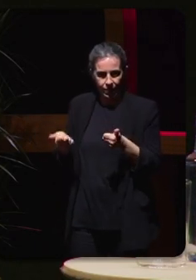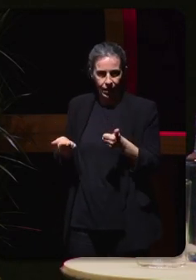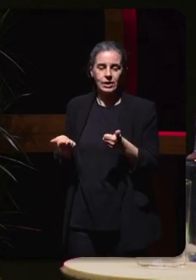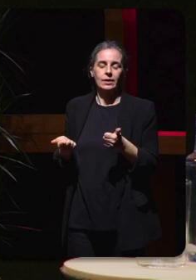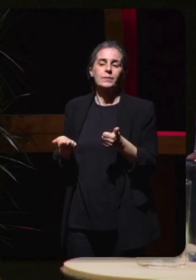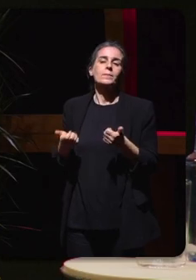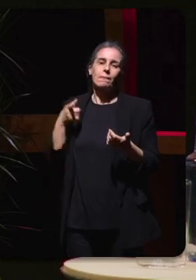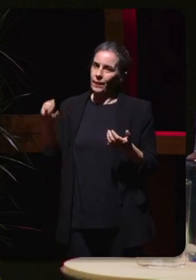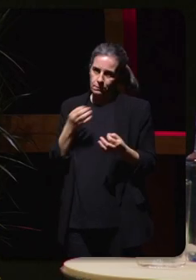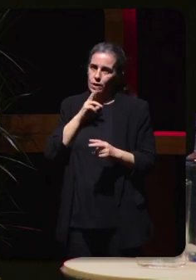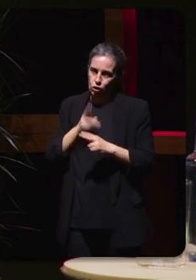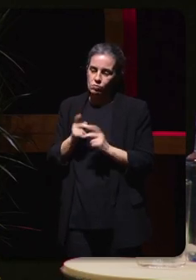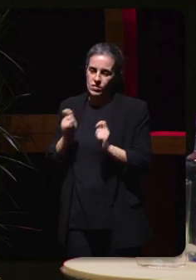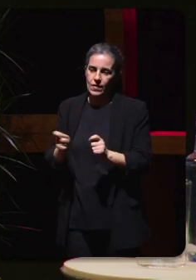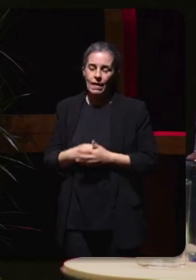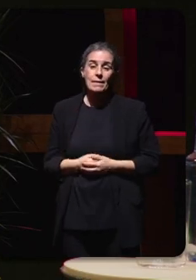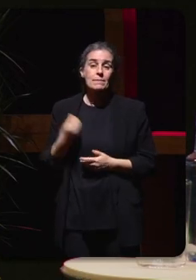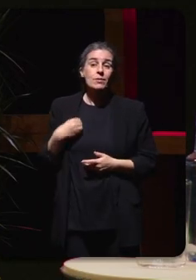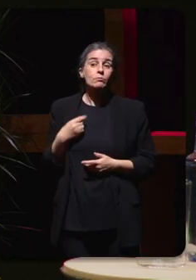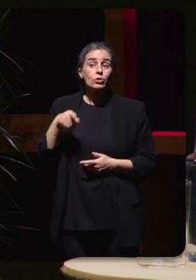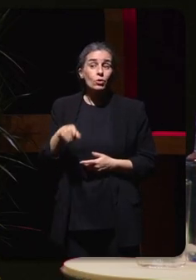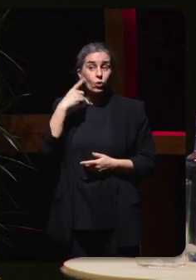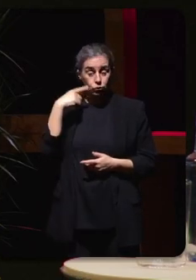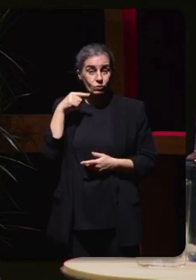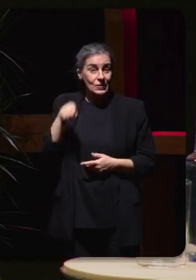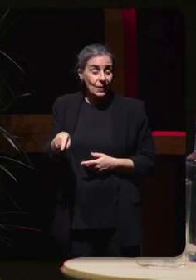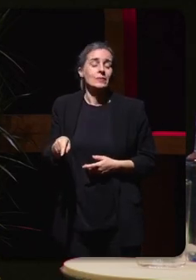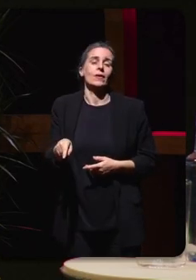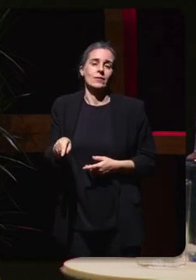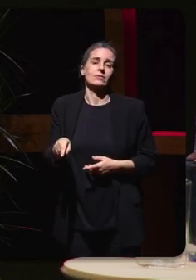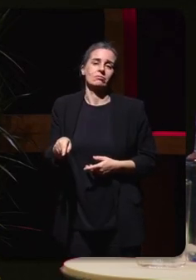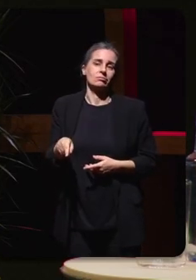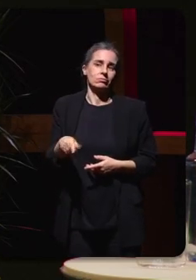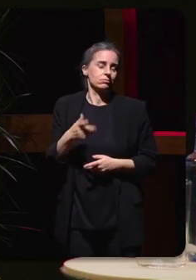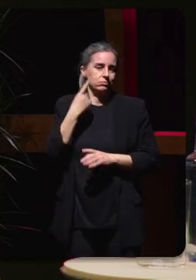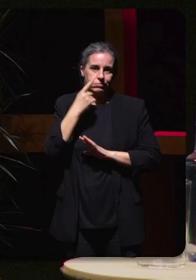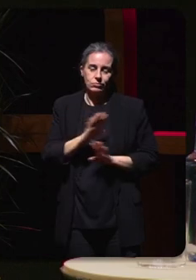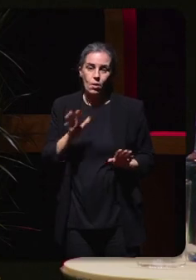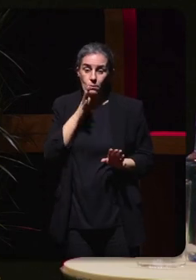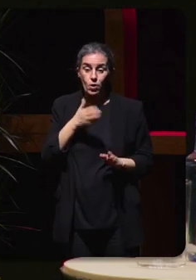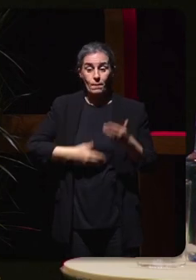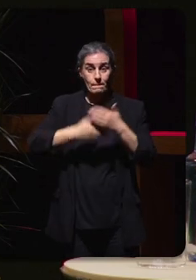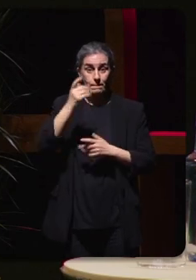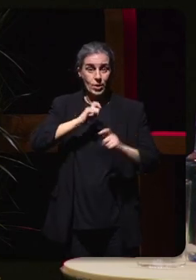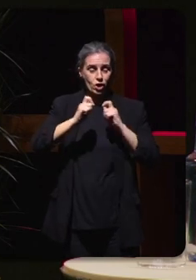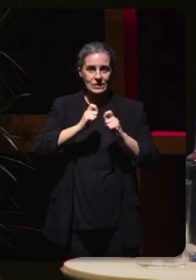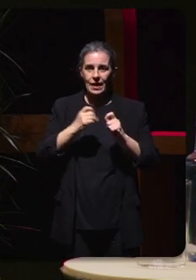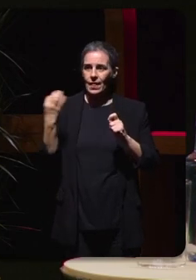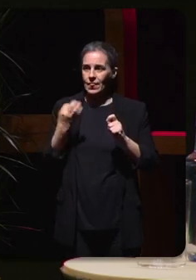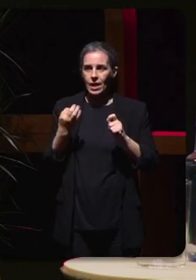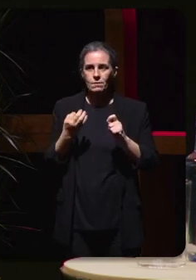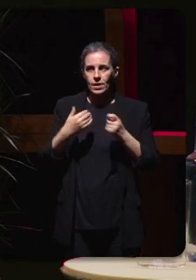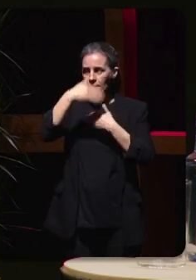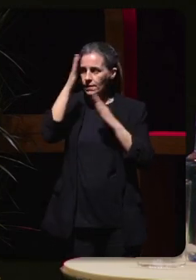¿no? Entonces, ese tipo de costumbres es tremenda, ¿no? Porque realmente el periodista tiene que estar